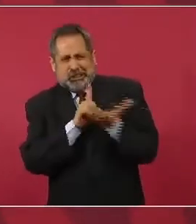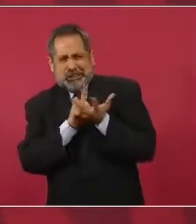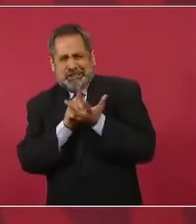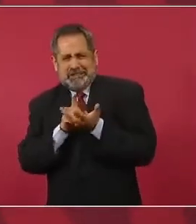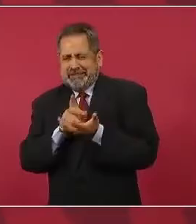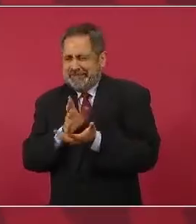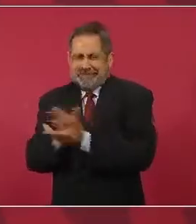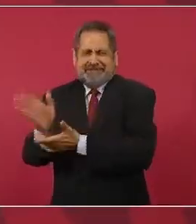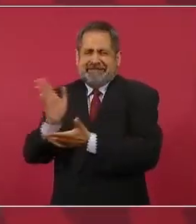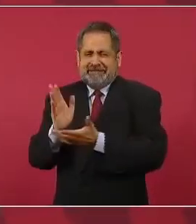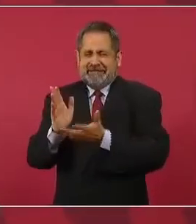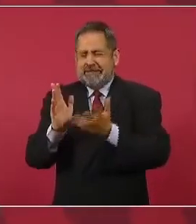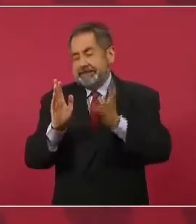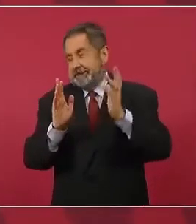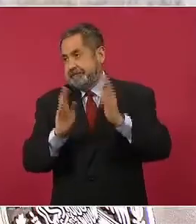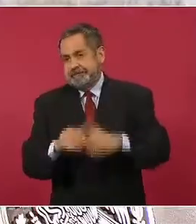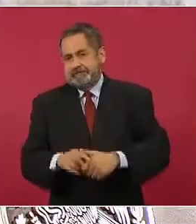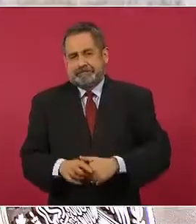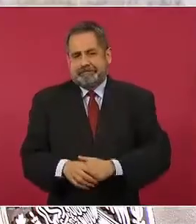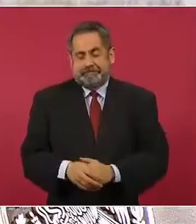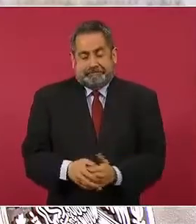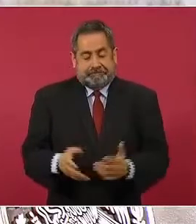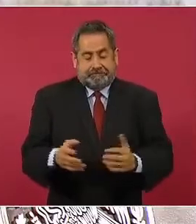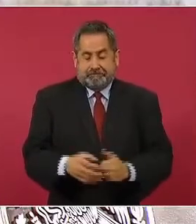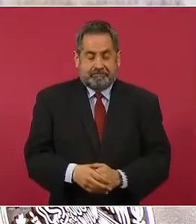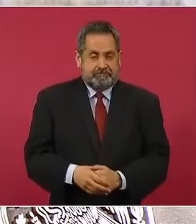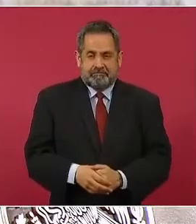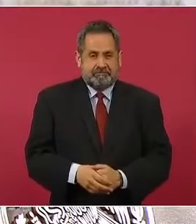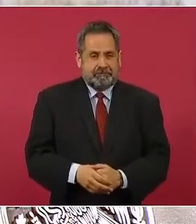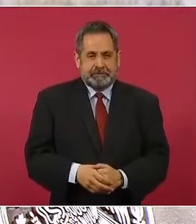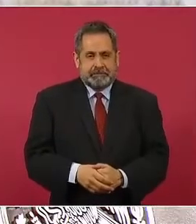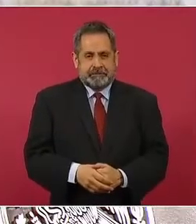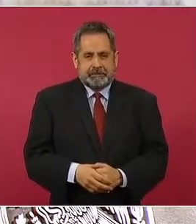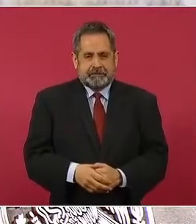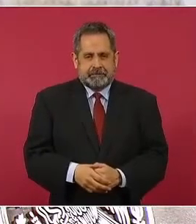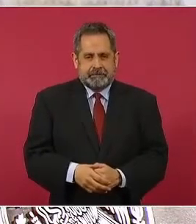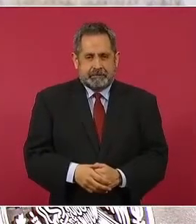Y que no se ofendan, que yo aguanto.